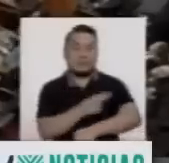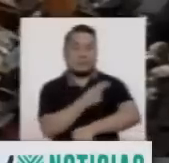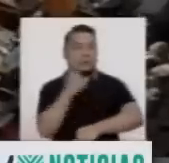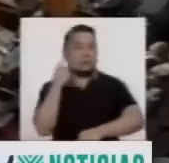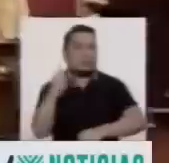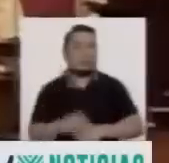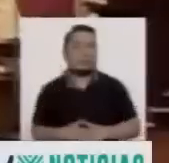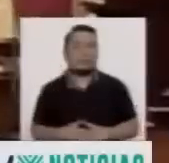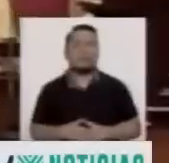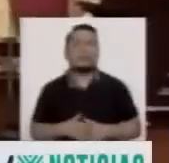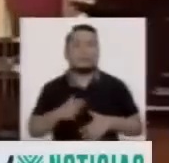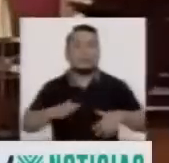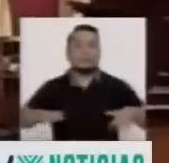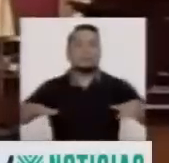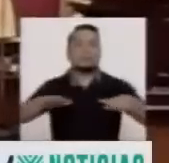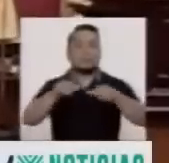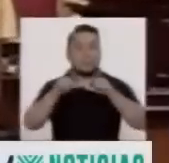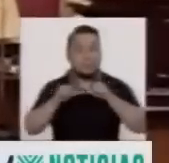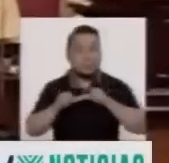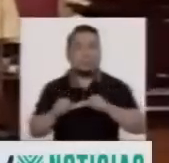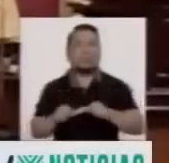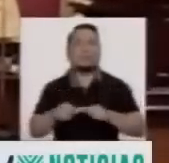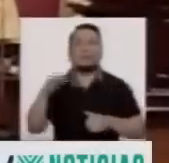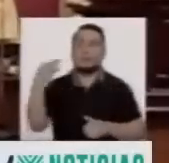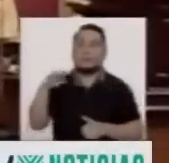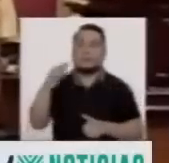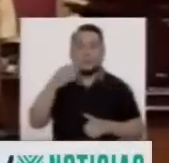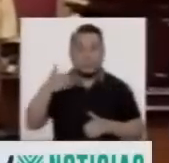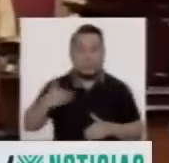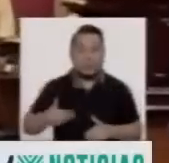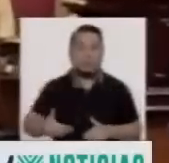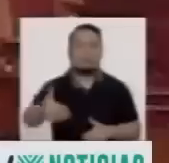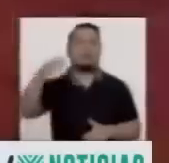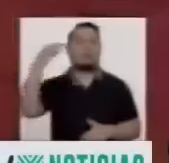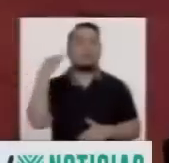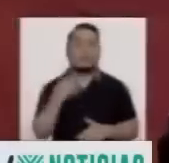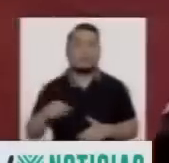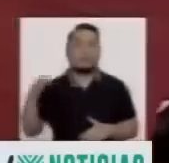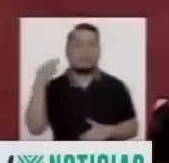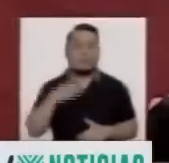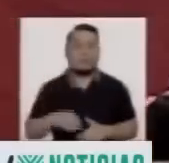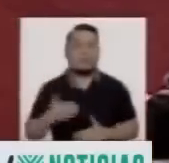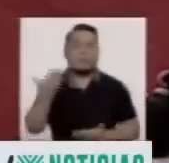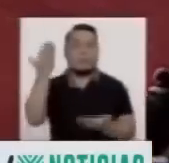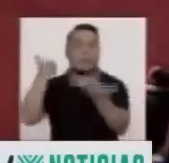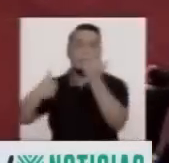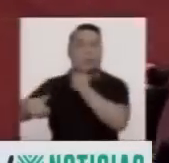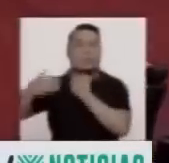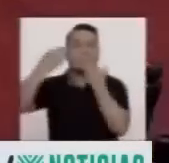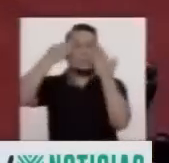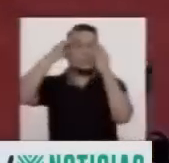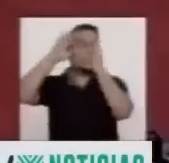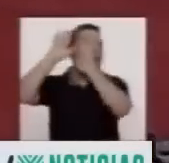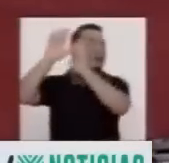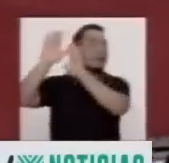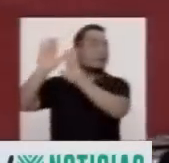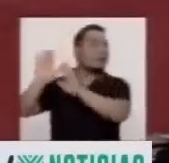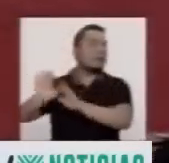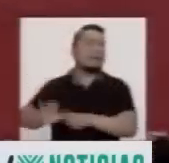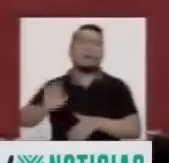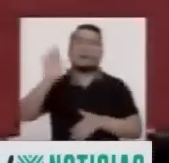y que sucede este tipo de régimen en un país supuestamente como el Perú con más de doscientos años de República